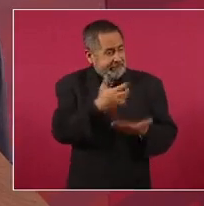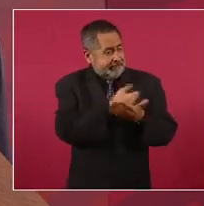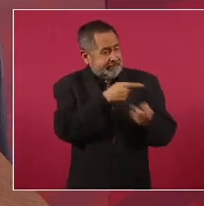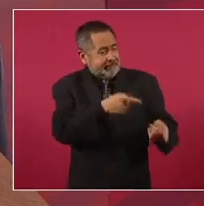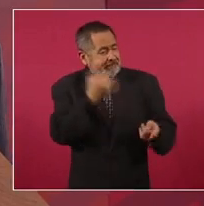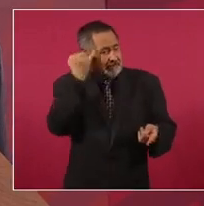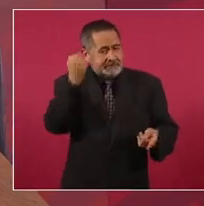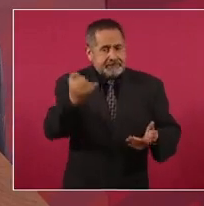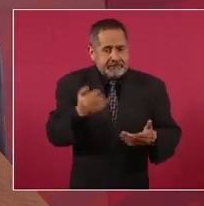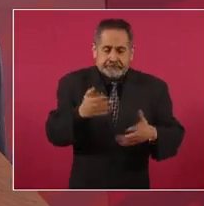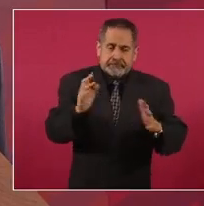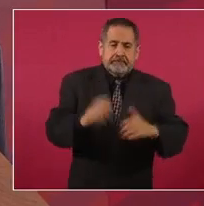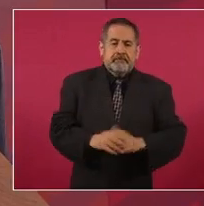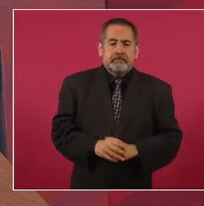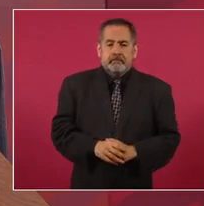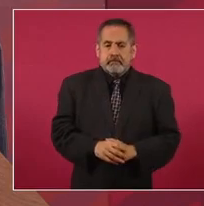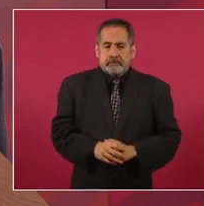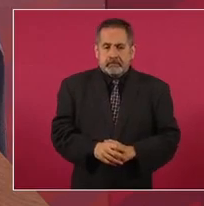Bueno,